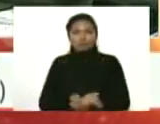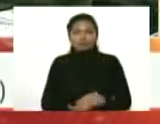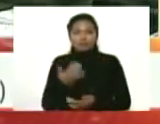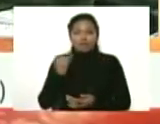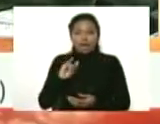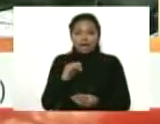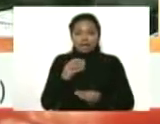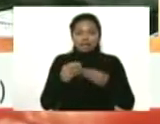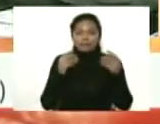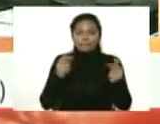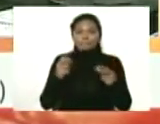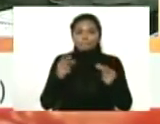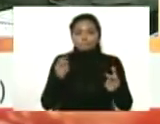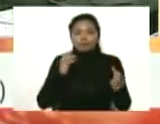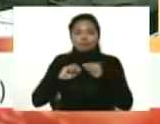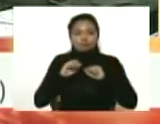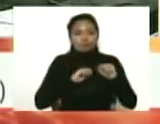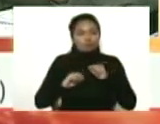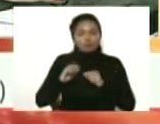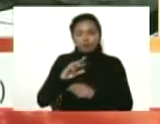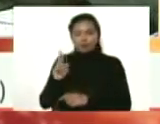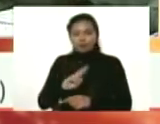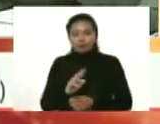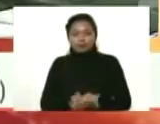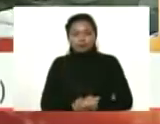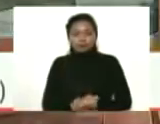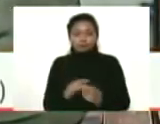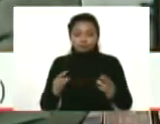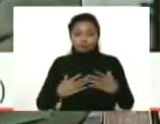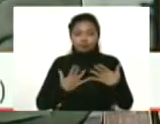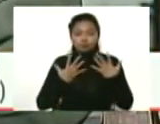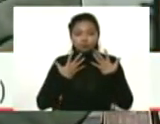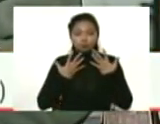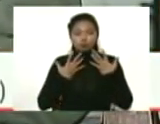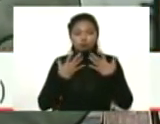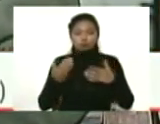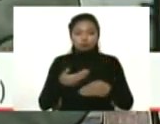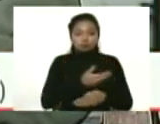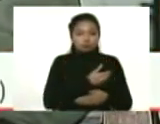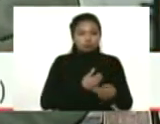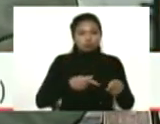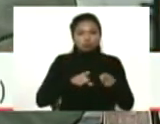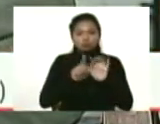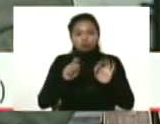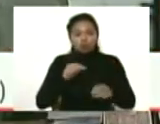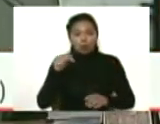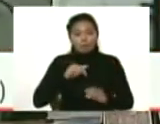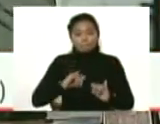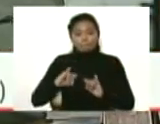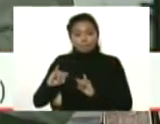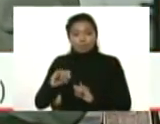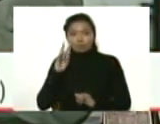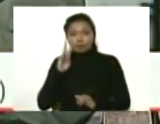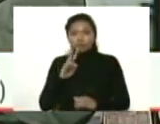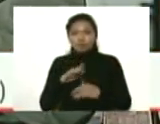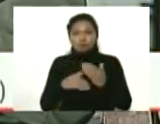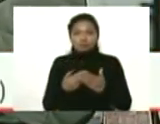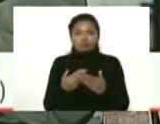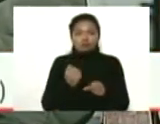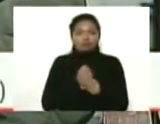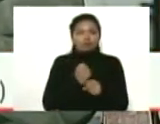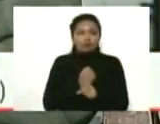que agitarse para el entusiasmo, para recoger el entusiasmo que hoy mismo vi en la clase